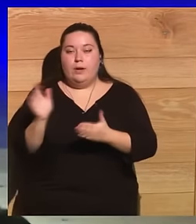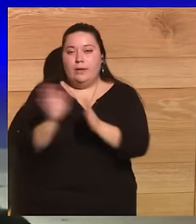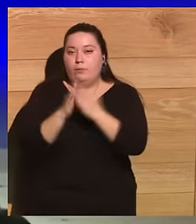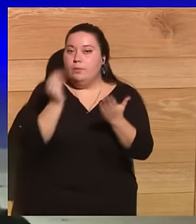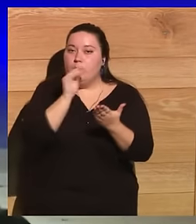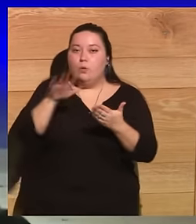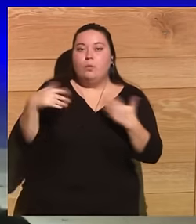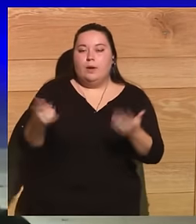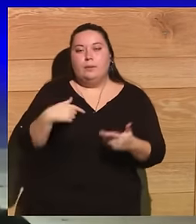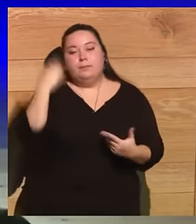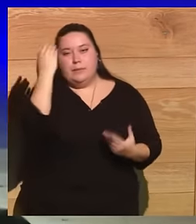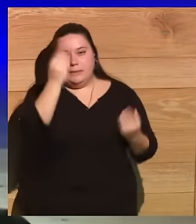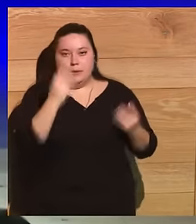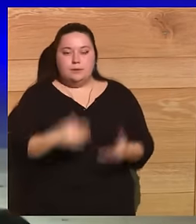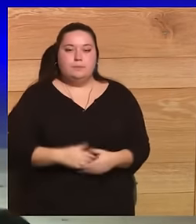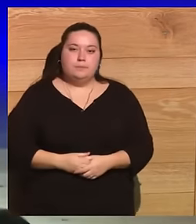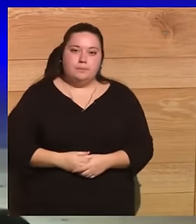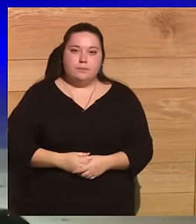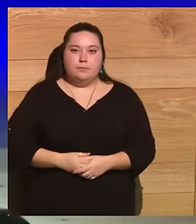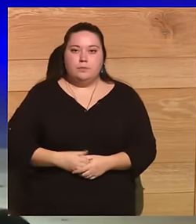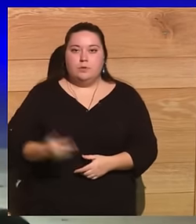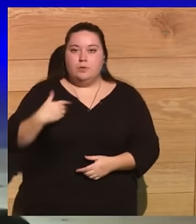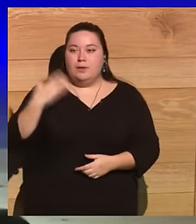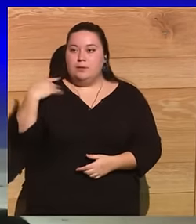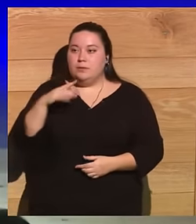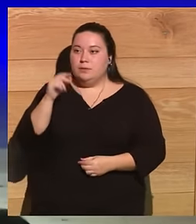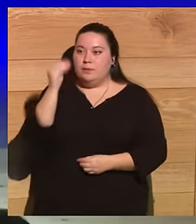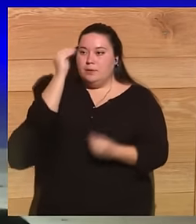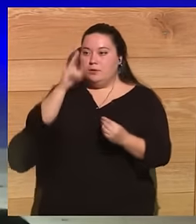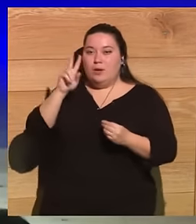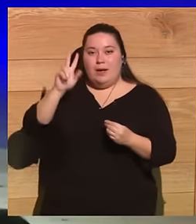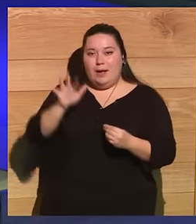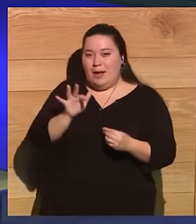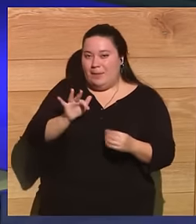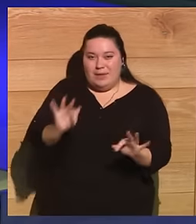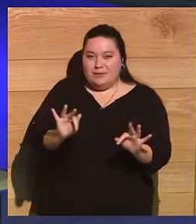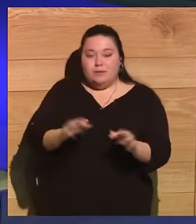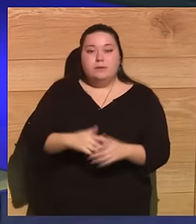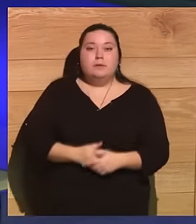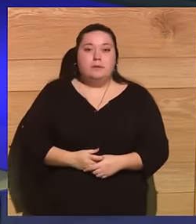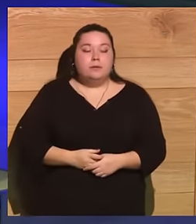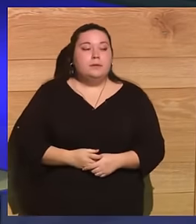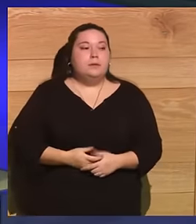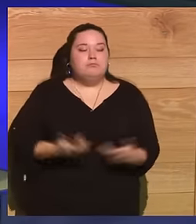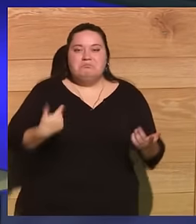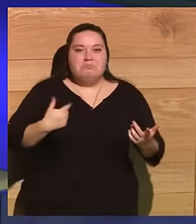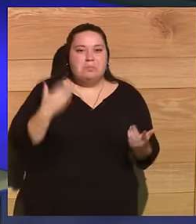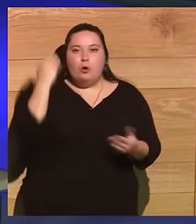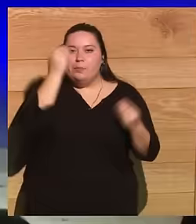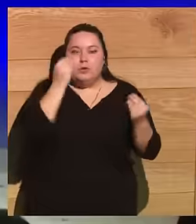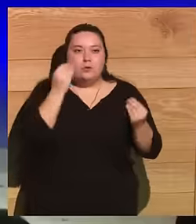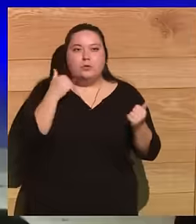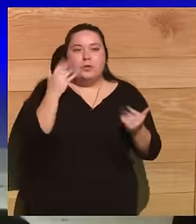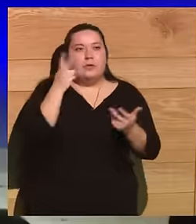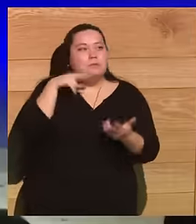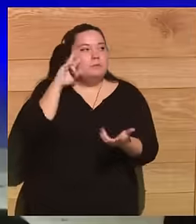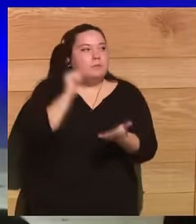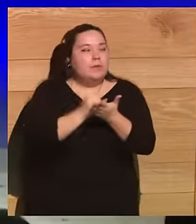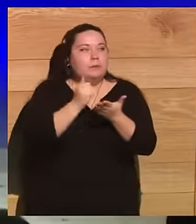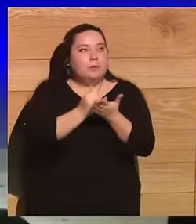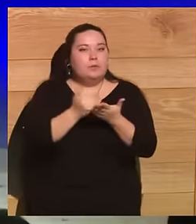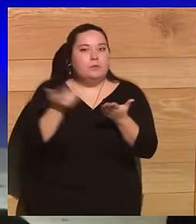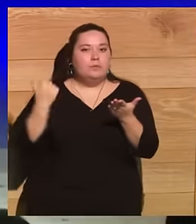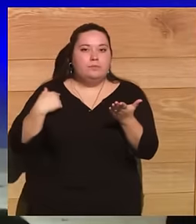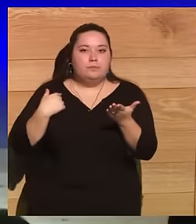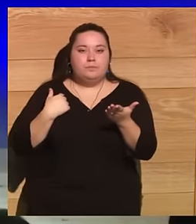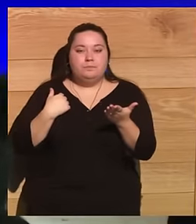hayas leído. Entonces piensas, ¿no? En algo en lo que nunca habías pensado a través de una pregunta, ¿no? Y cuando esto pasa, siempre pienso en un experimento donde,